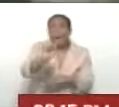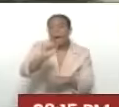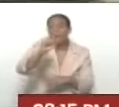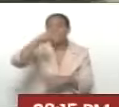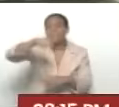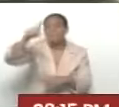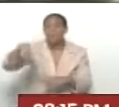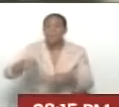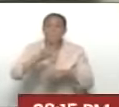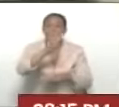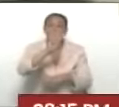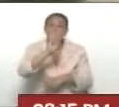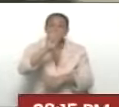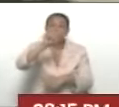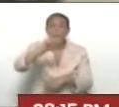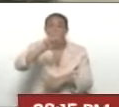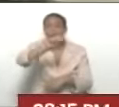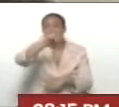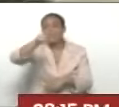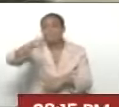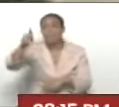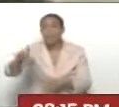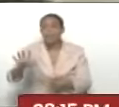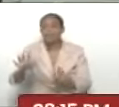BEN APP que nos dio